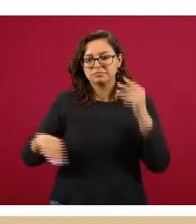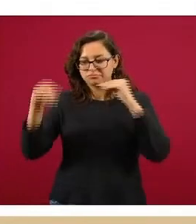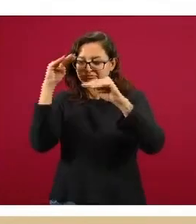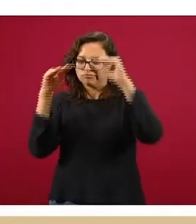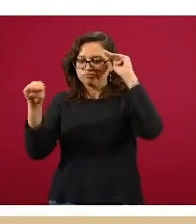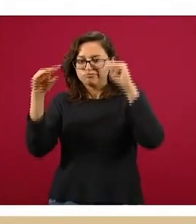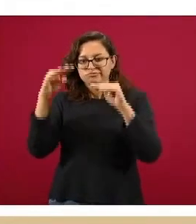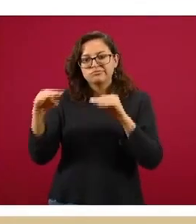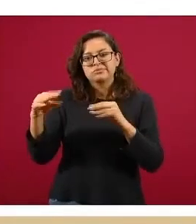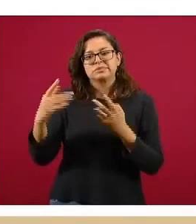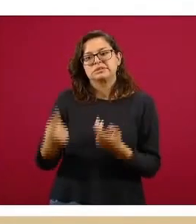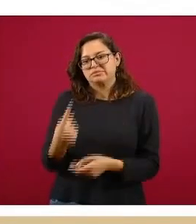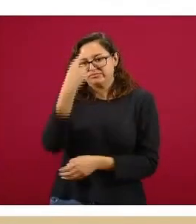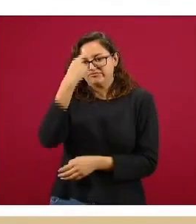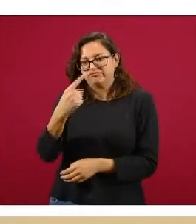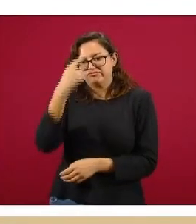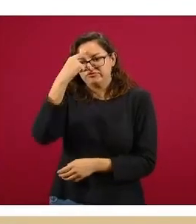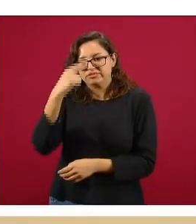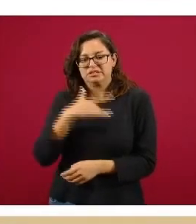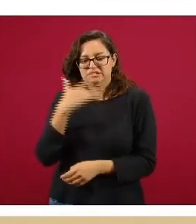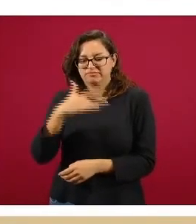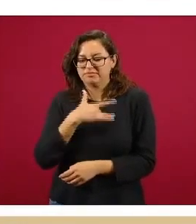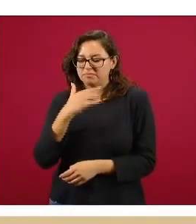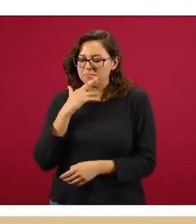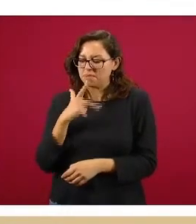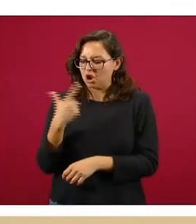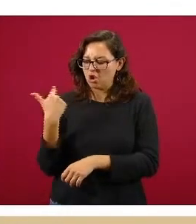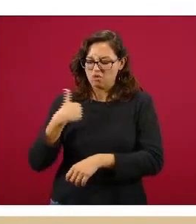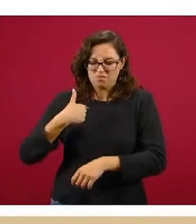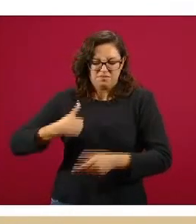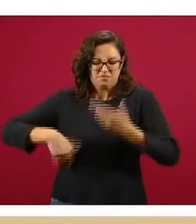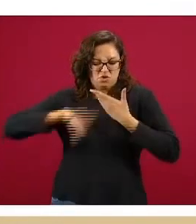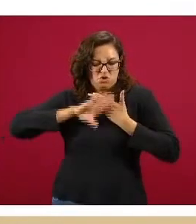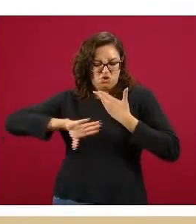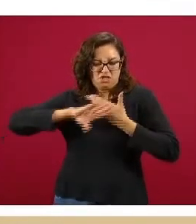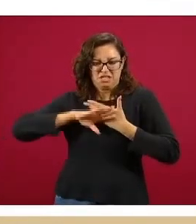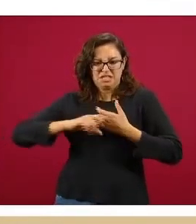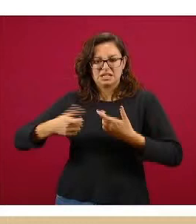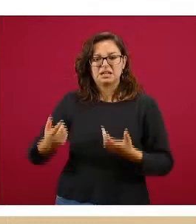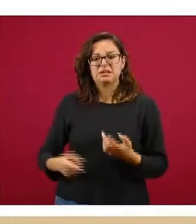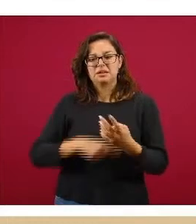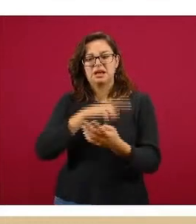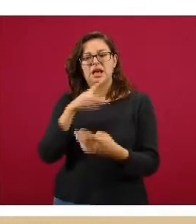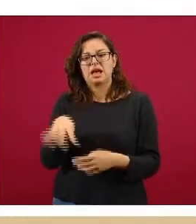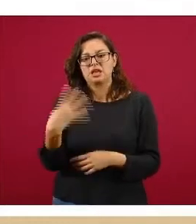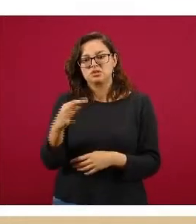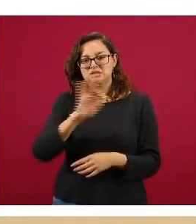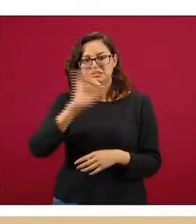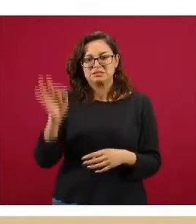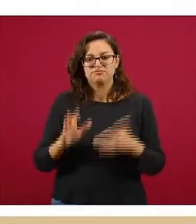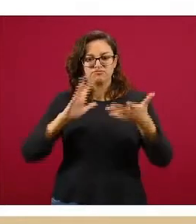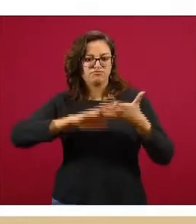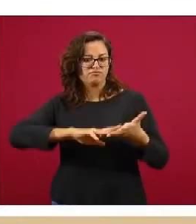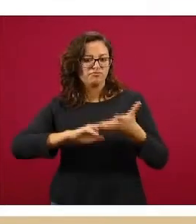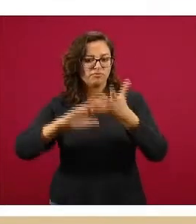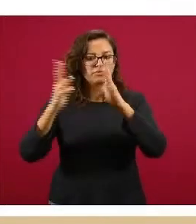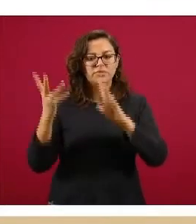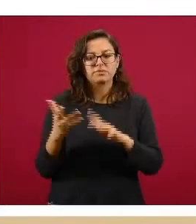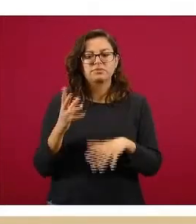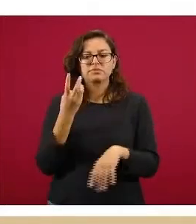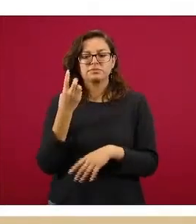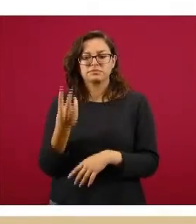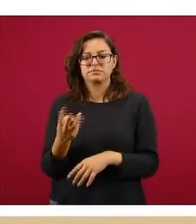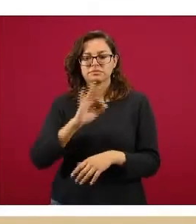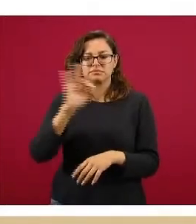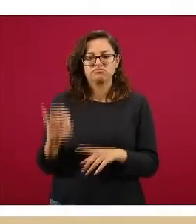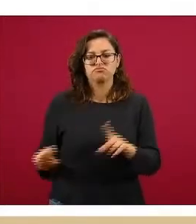muchas veces pensamientos de generarse daño a sí mismos, el 14% por crisis, el 3% por violencia y el 4%